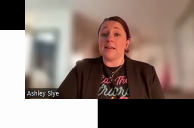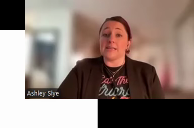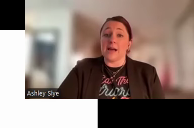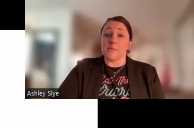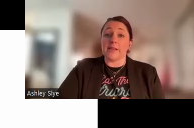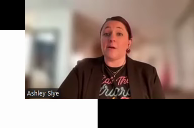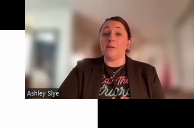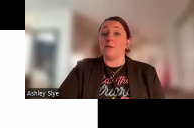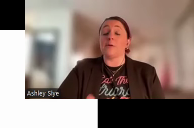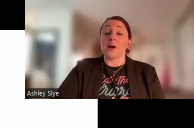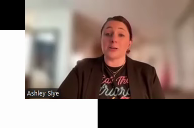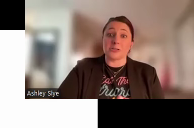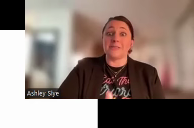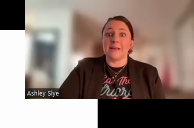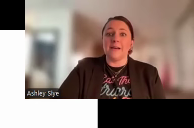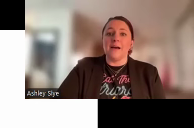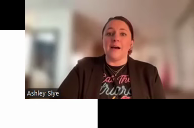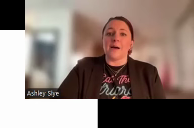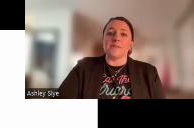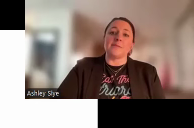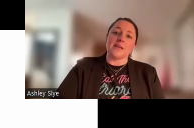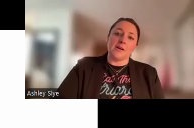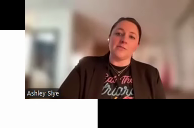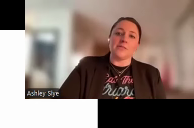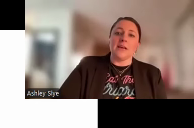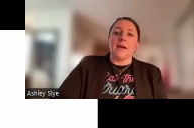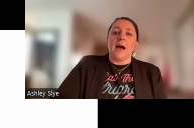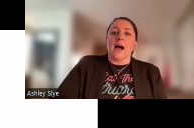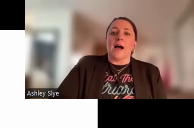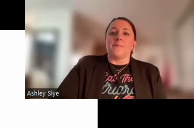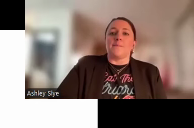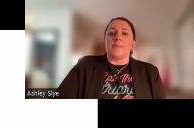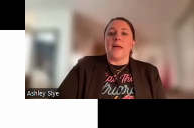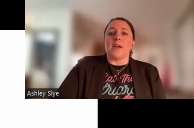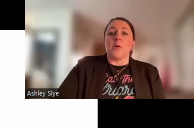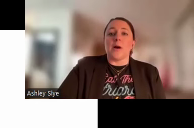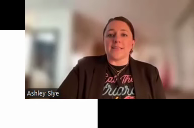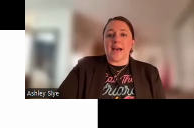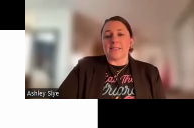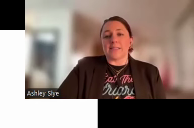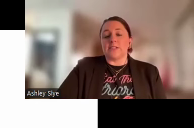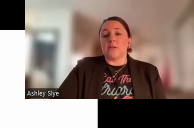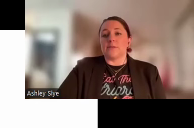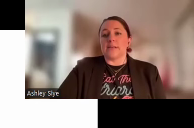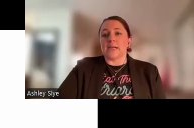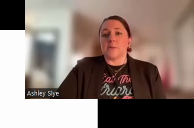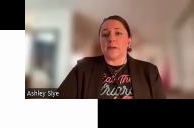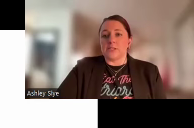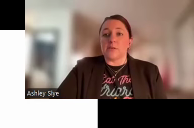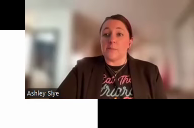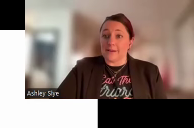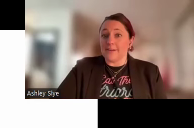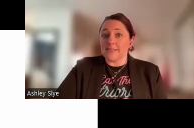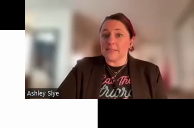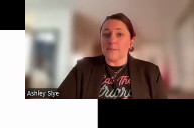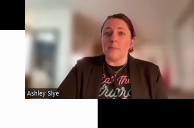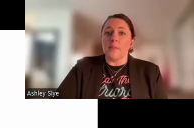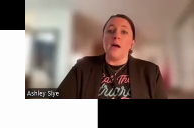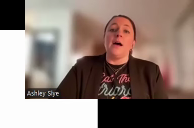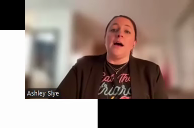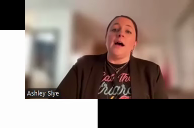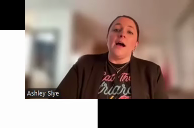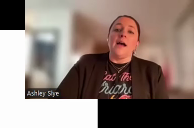Muchas veces acceder al plan, quién es la persona, el titular del plan, porque pueden cancelar el plan y qué tipo de repercusiones pueden tener